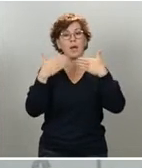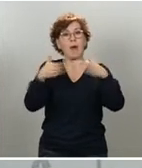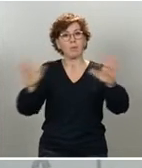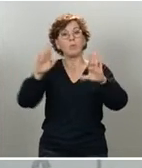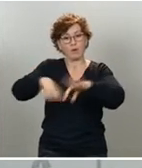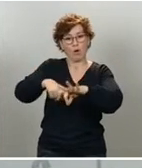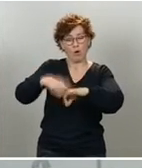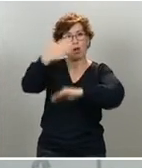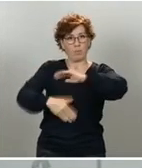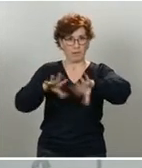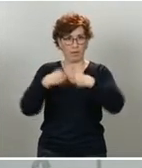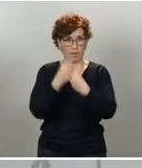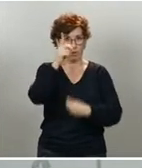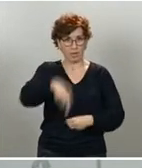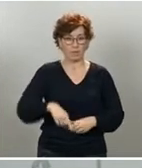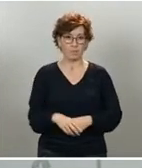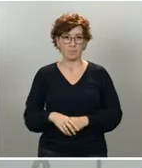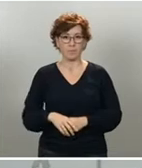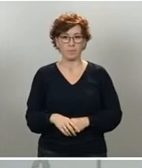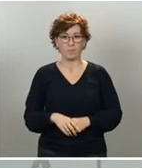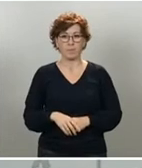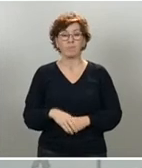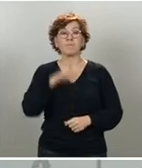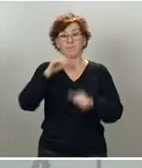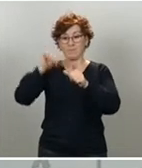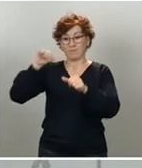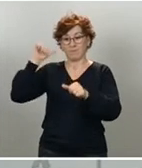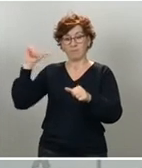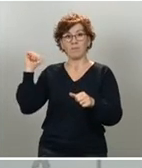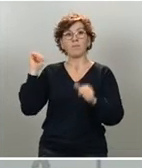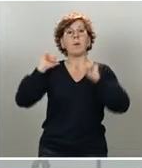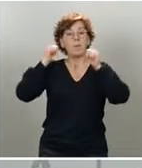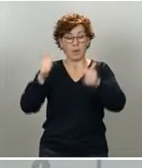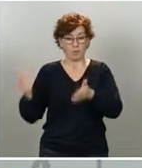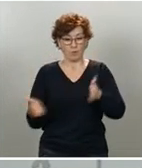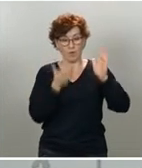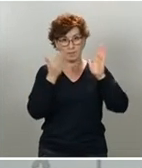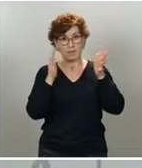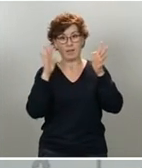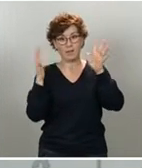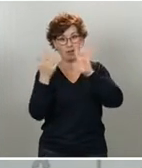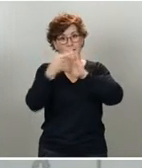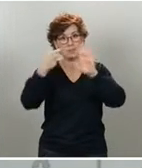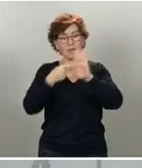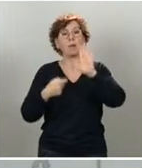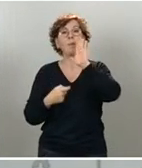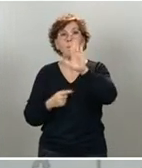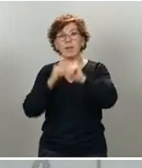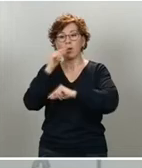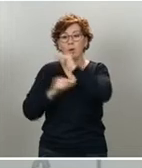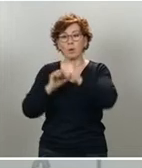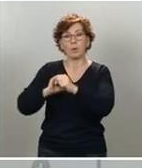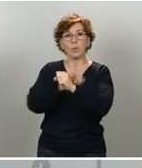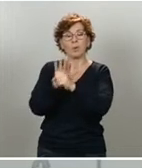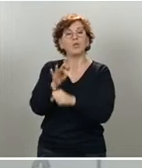otras comparecencias, comenzamos la desescalada con incertidumbres enormes sobre el virus desde luego, incertidumbre sobre el origen, sobre